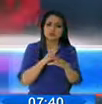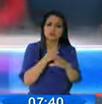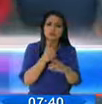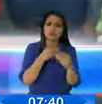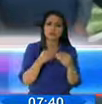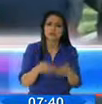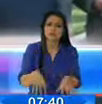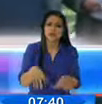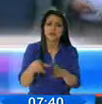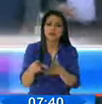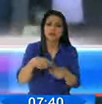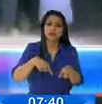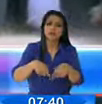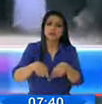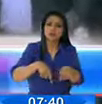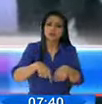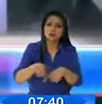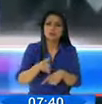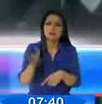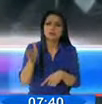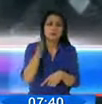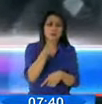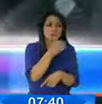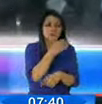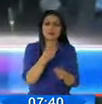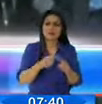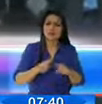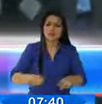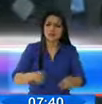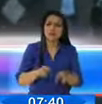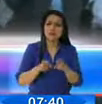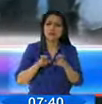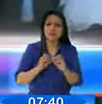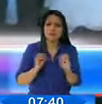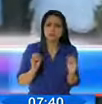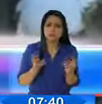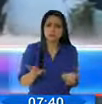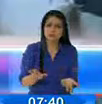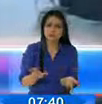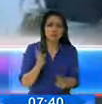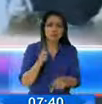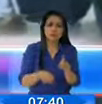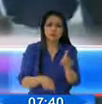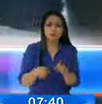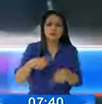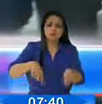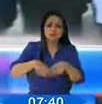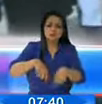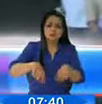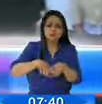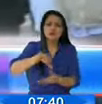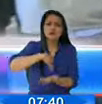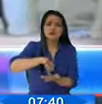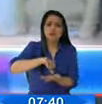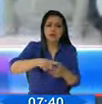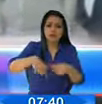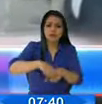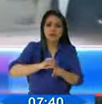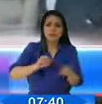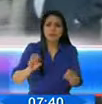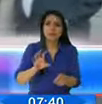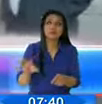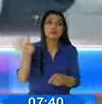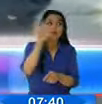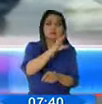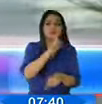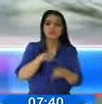porque están haciendo transporte, están haciendo rutas, están haciendo frecuencias y su permiso de operación no les permite a ellos hacer lo que están haciendo, por ello que